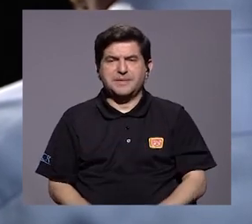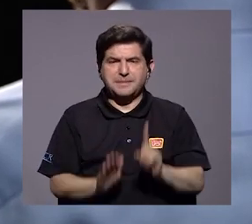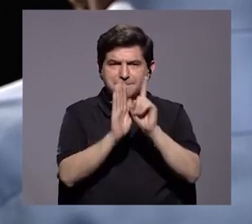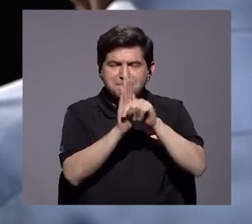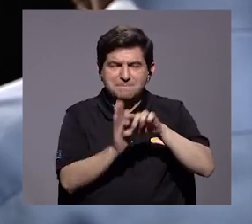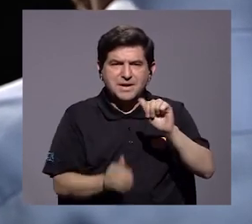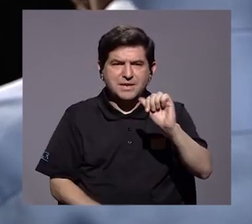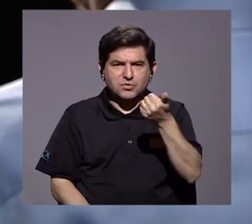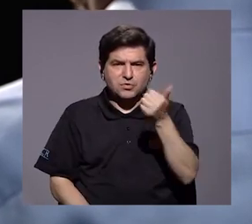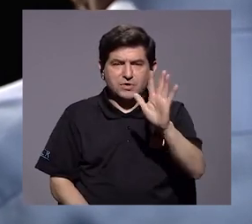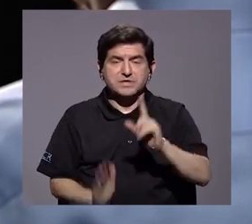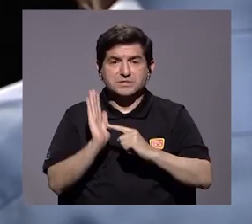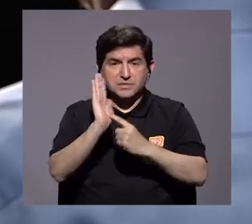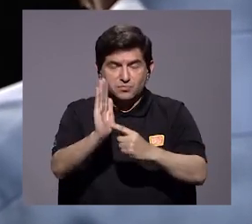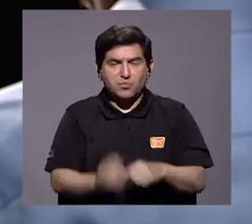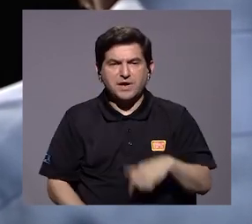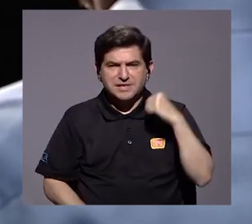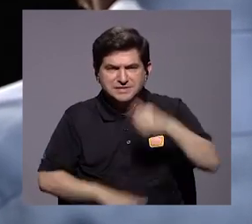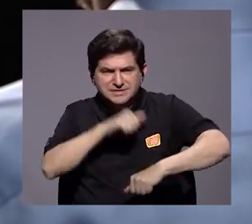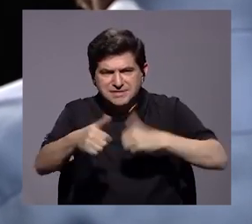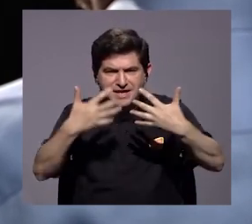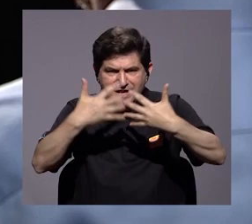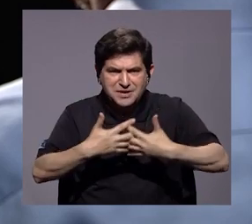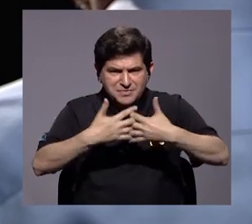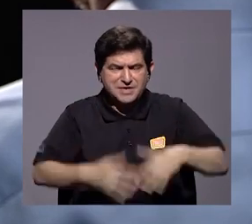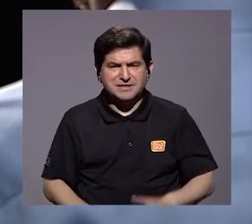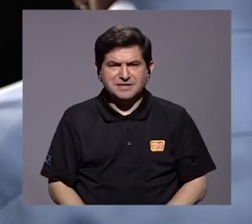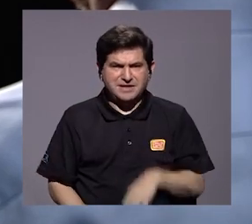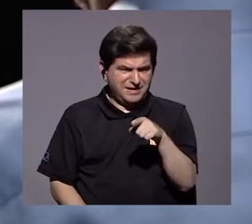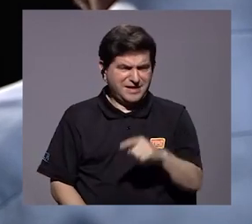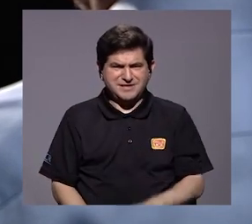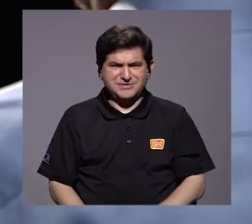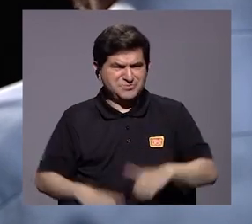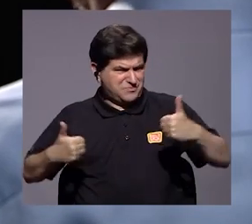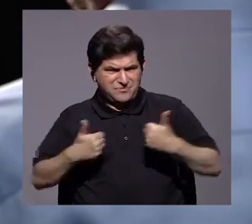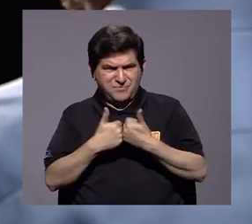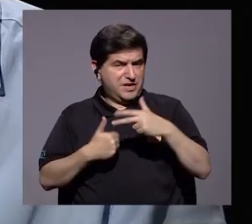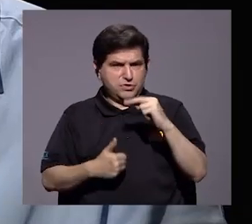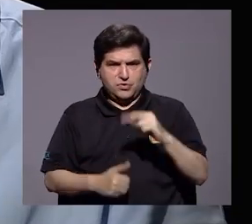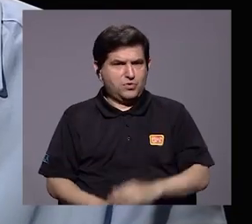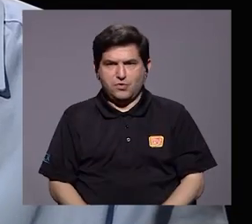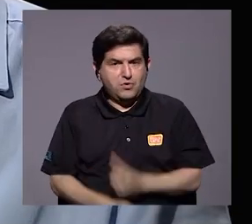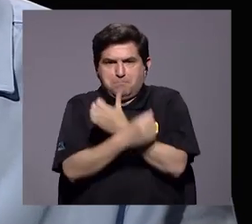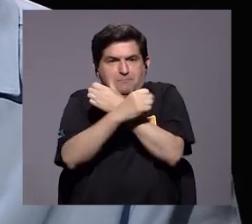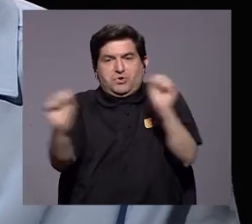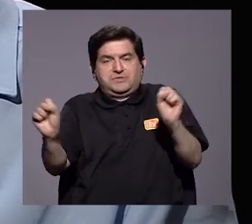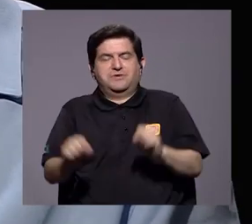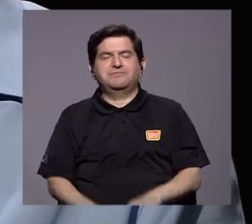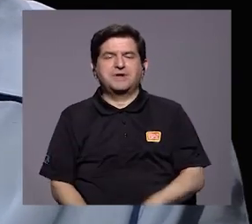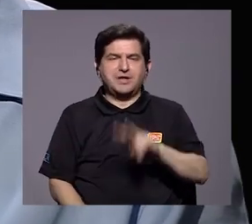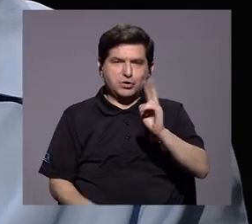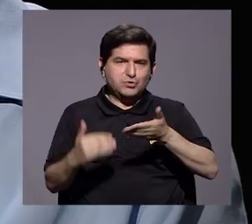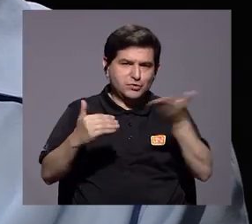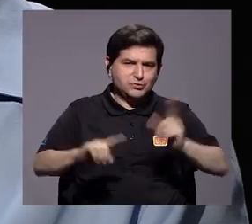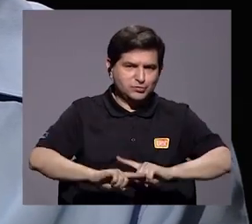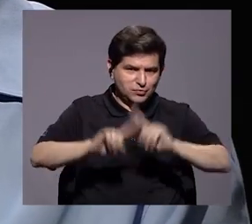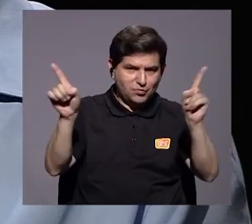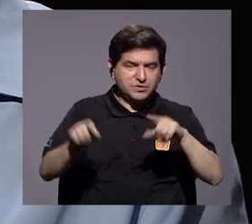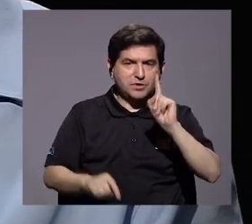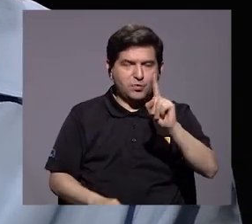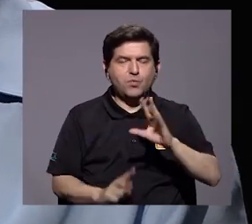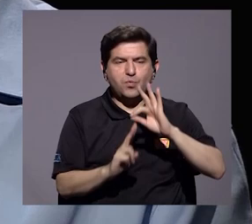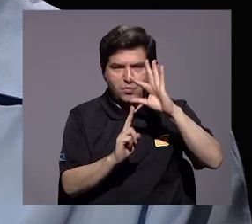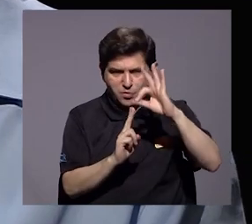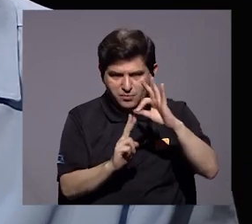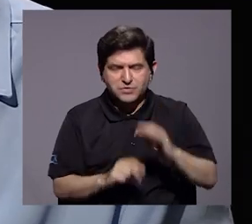demuestre perfectamente que emprender es un desafío es un imposible si no son son dos cosas diferentes ver a